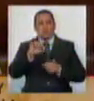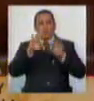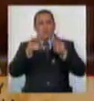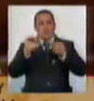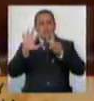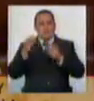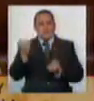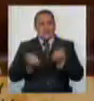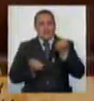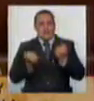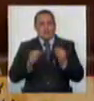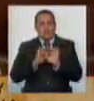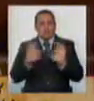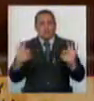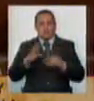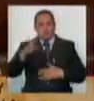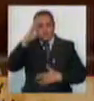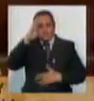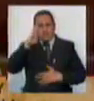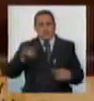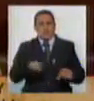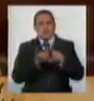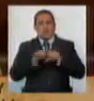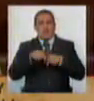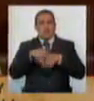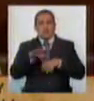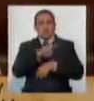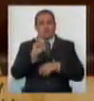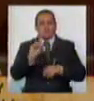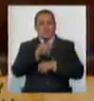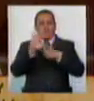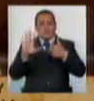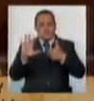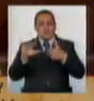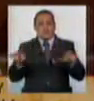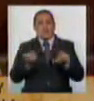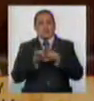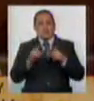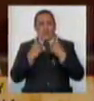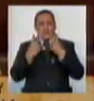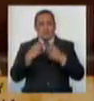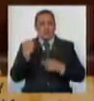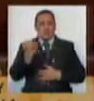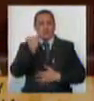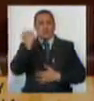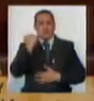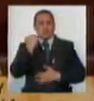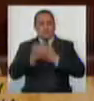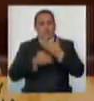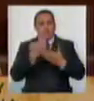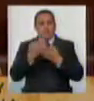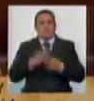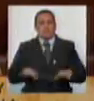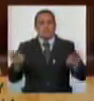2.497 vehículos de uso policial y a julio del 2016 alcanzaremos la cifra